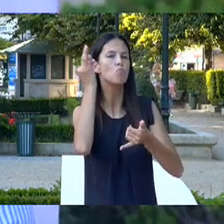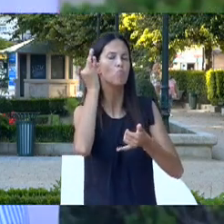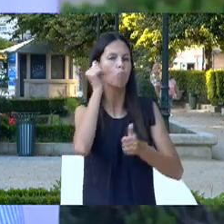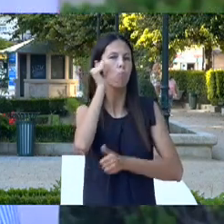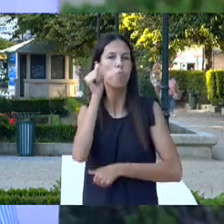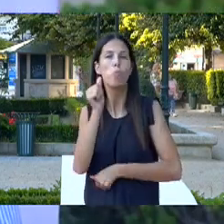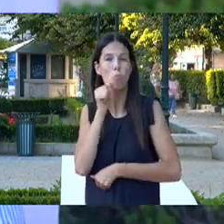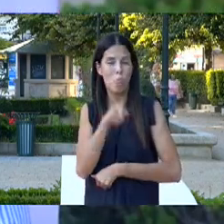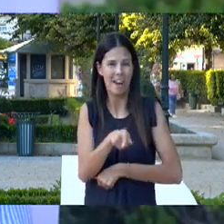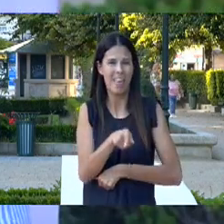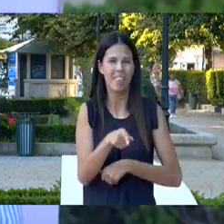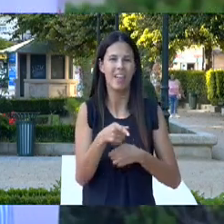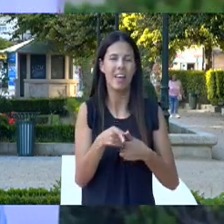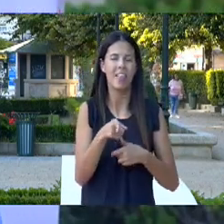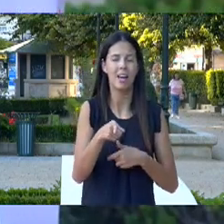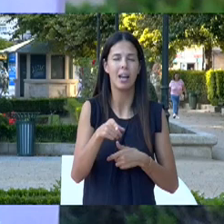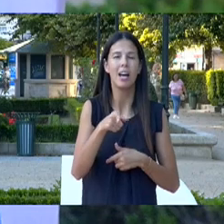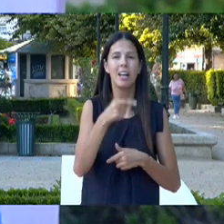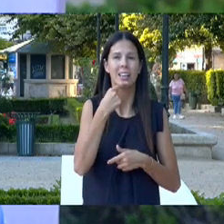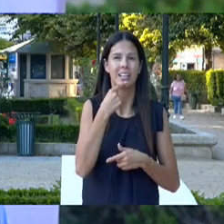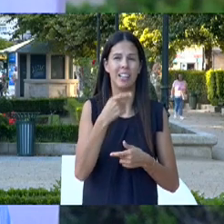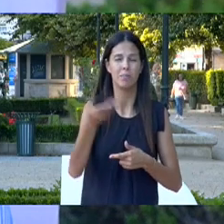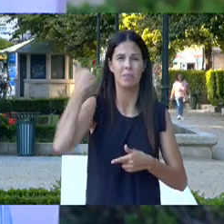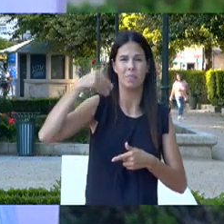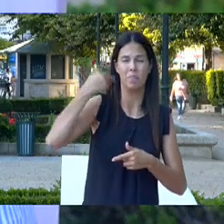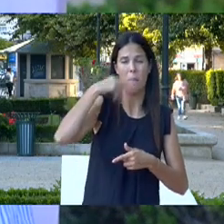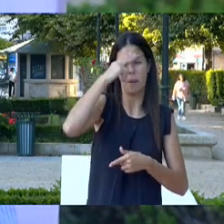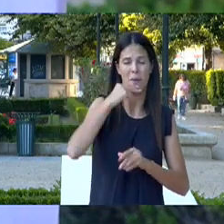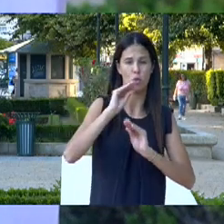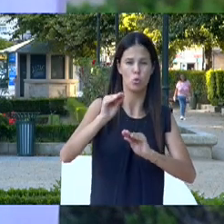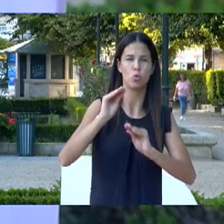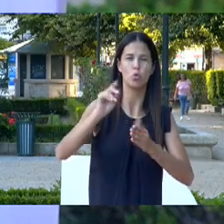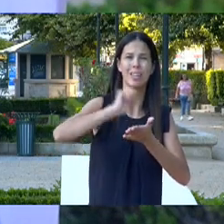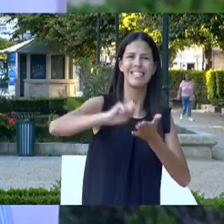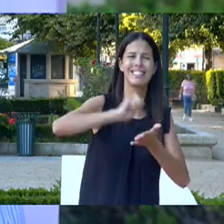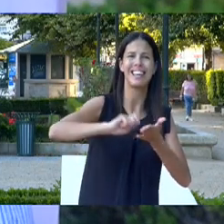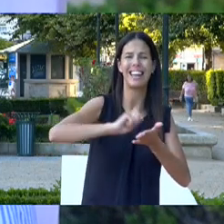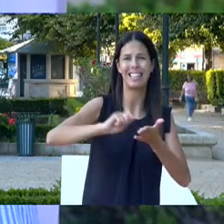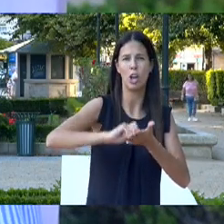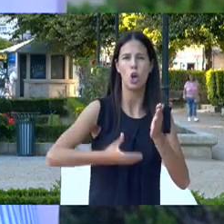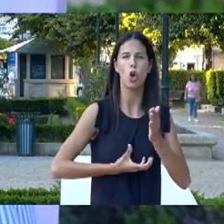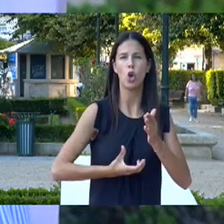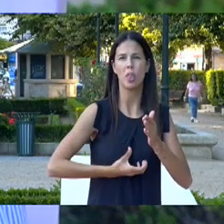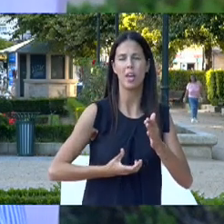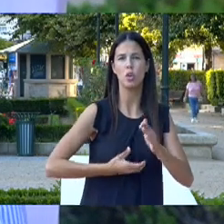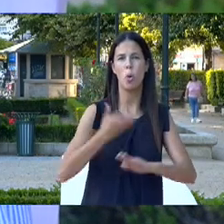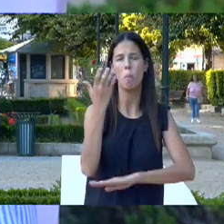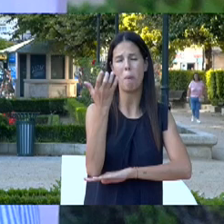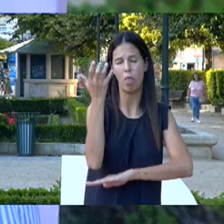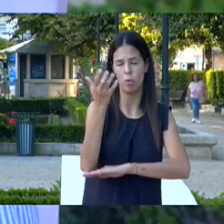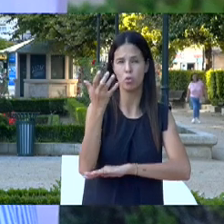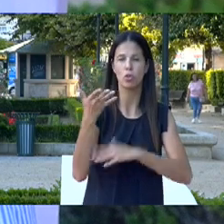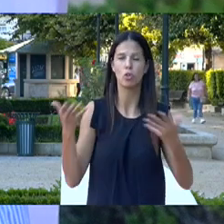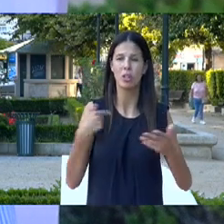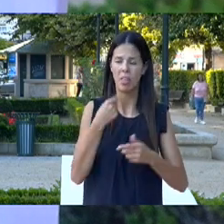era Lucila Sestelo, orfa do secretario do Concello de Pazos de Borbén. E aínda que a recoñece